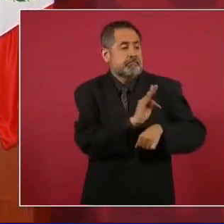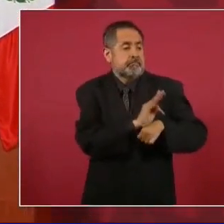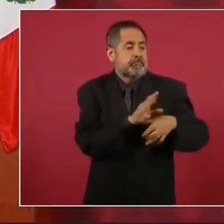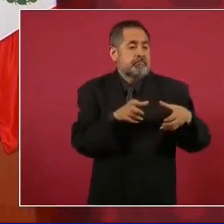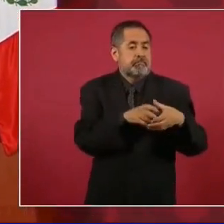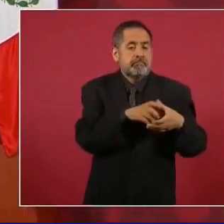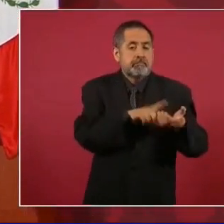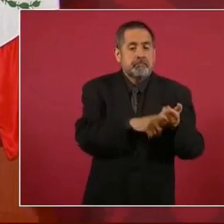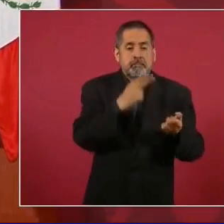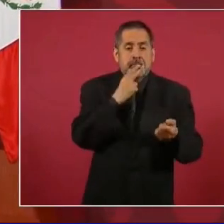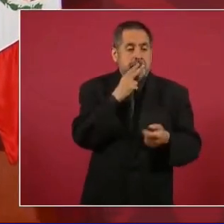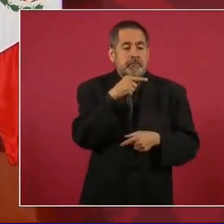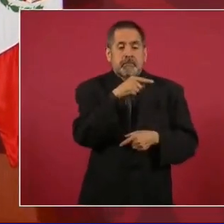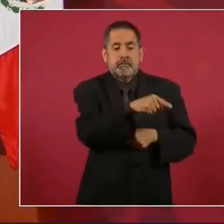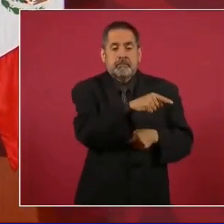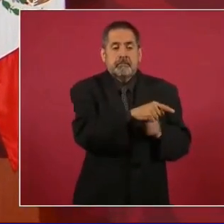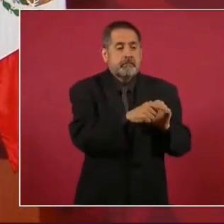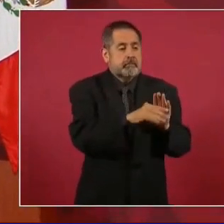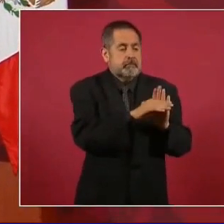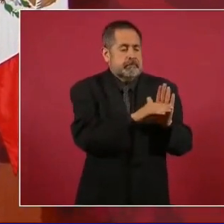utiliza